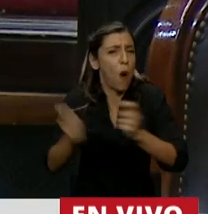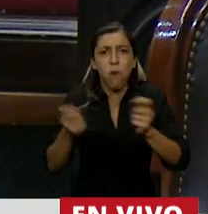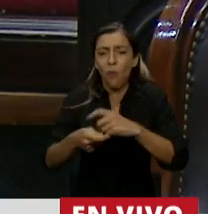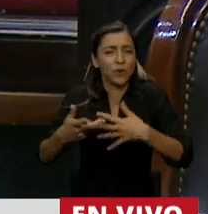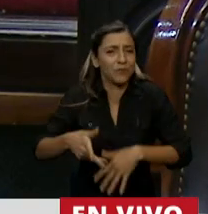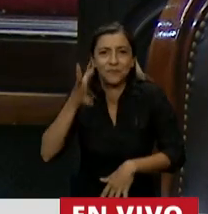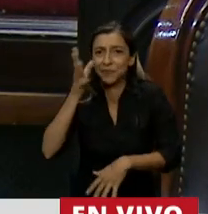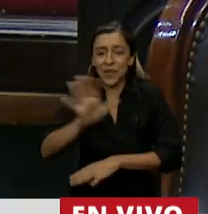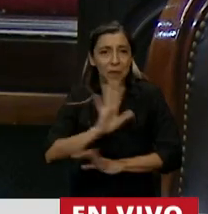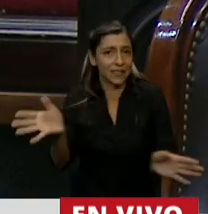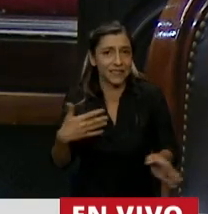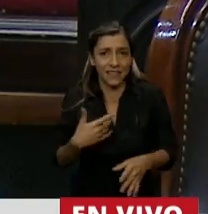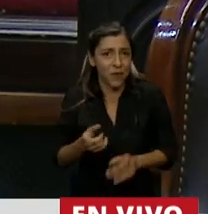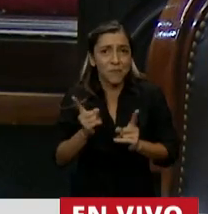misma